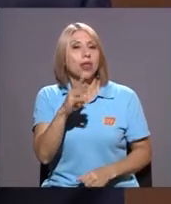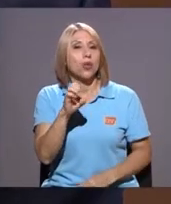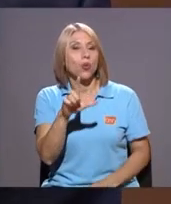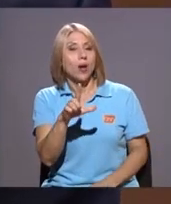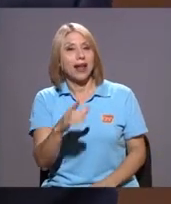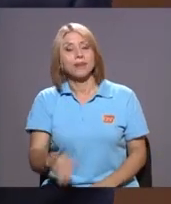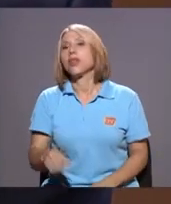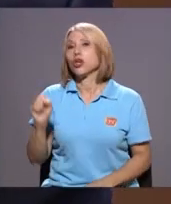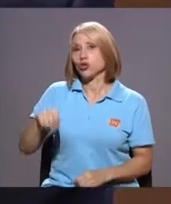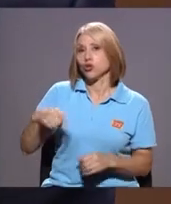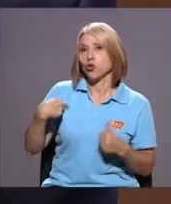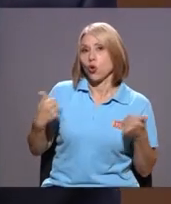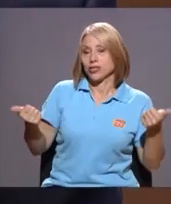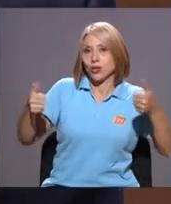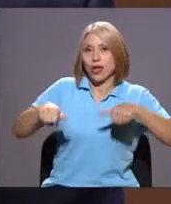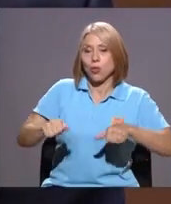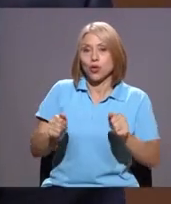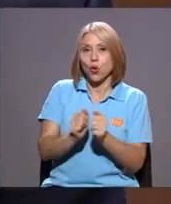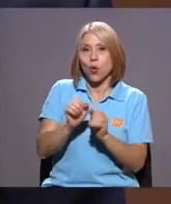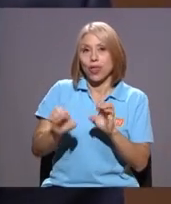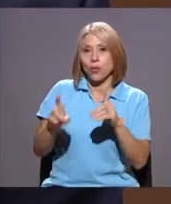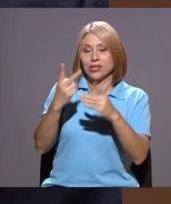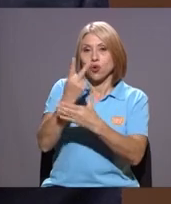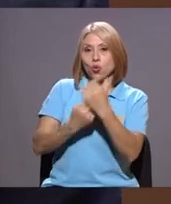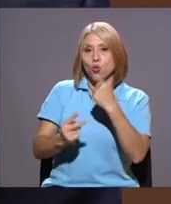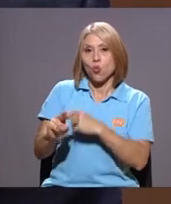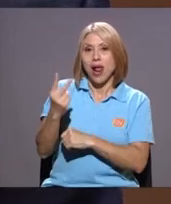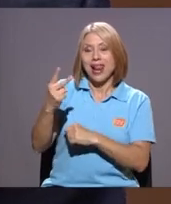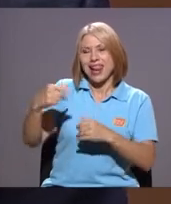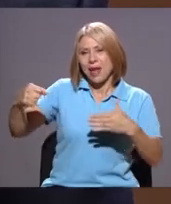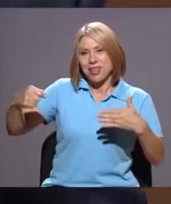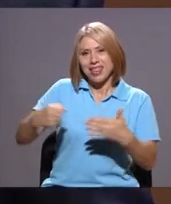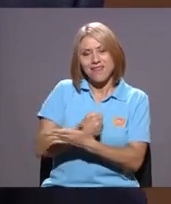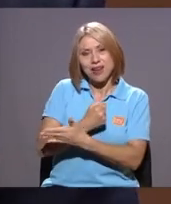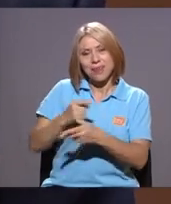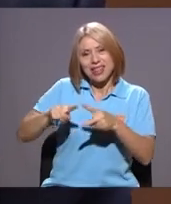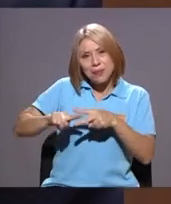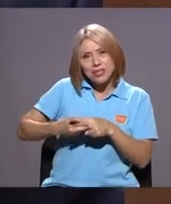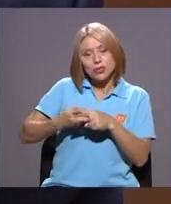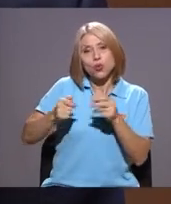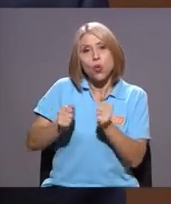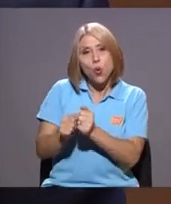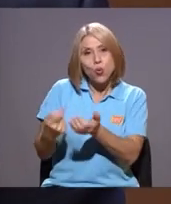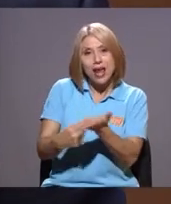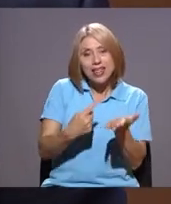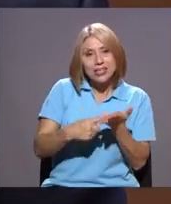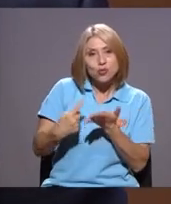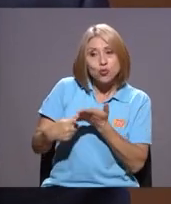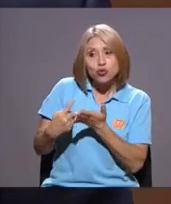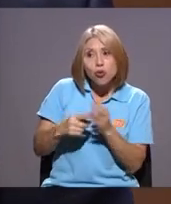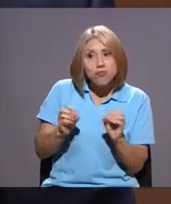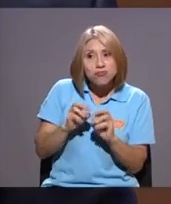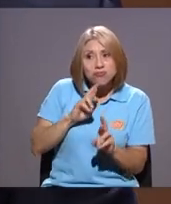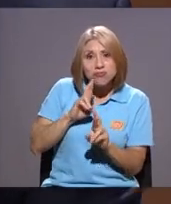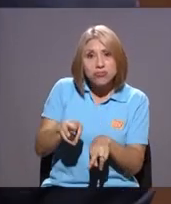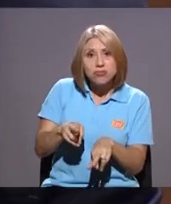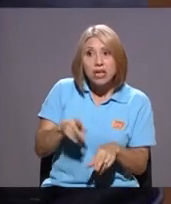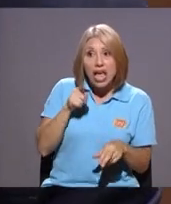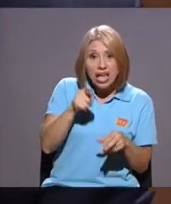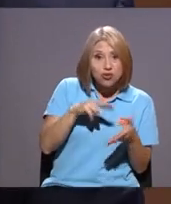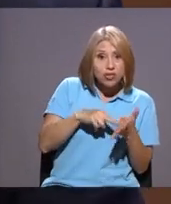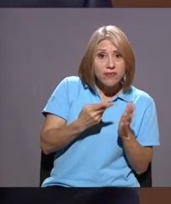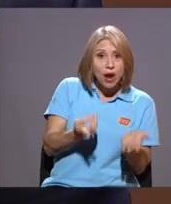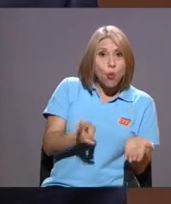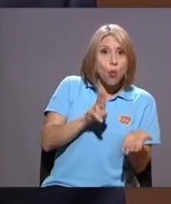que yo estoy de acuerdo con la educación dual lamentablemente se entró en una discusión creo yo improductiva en cuanto a que ese es un contrato laboral